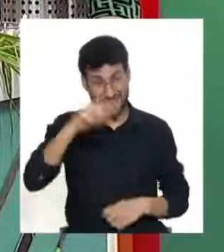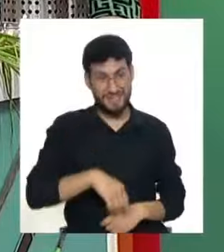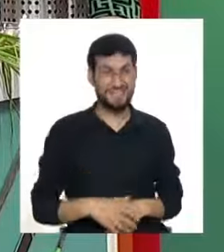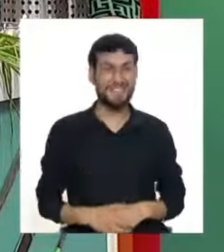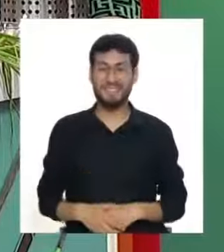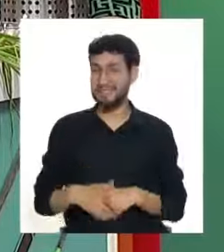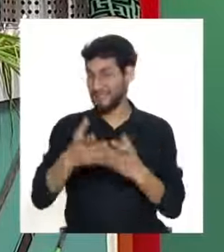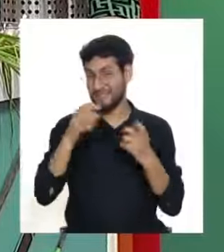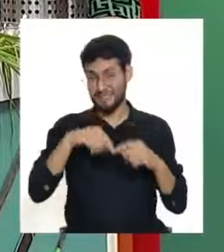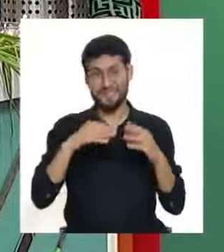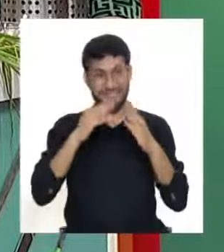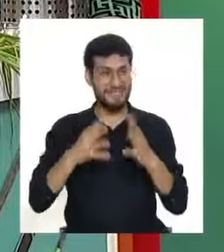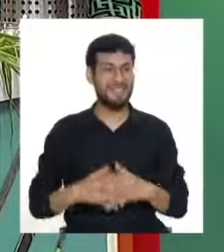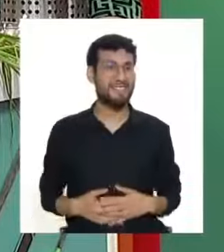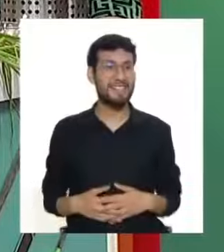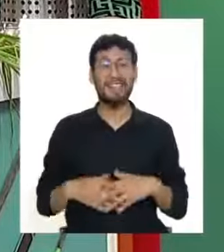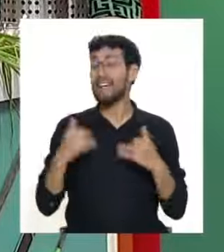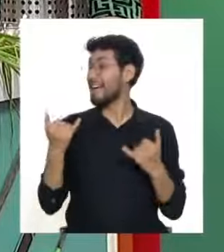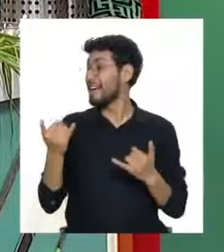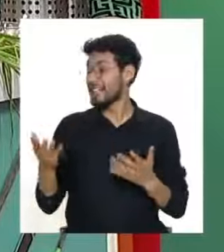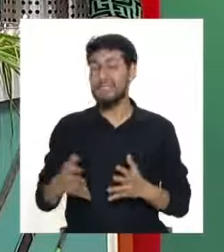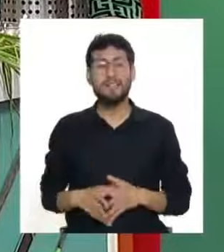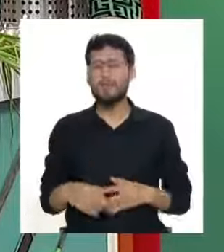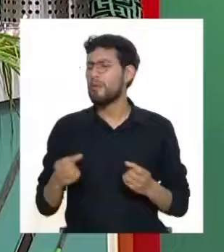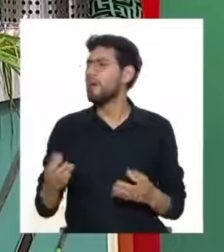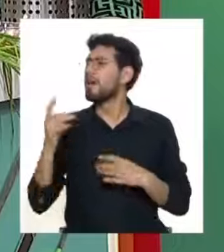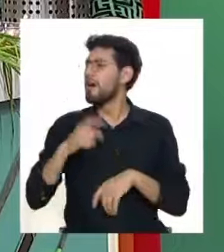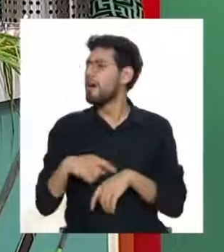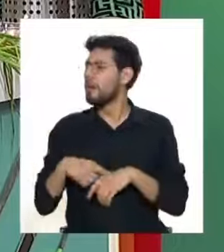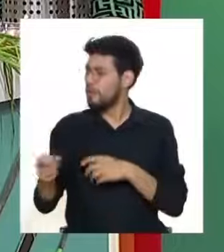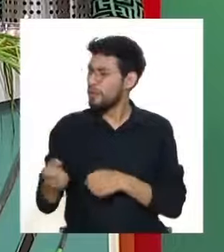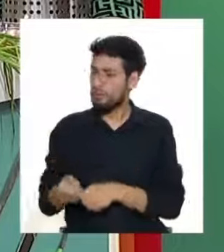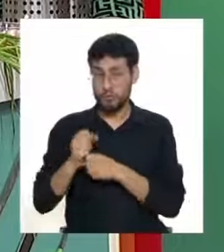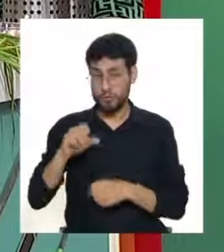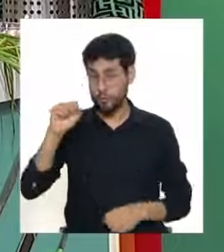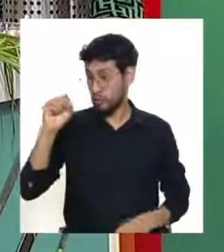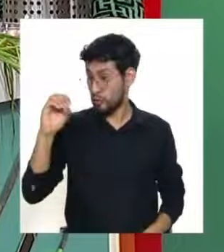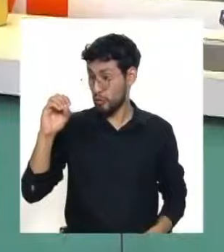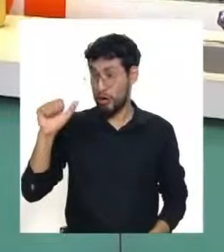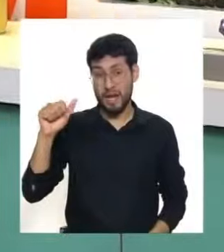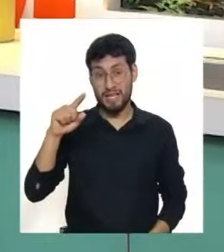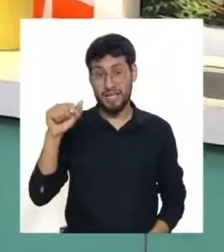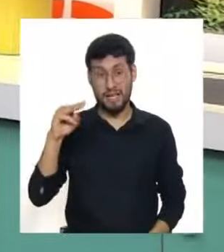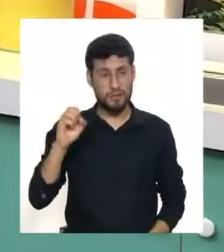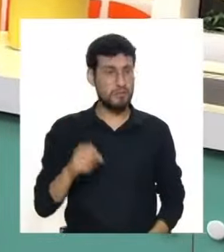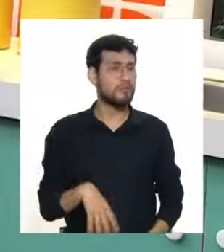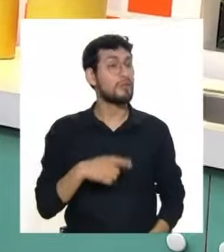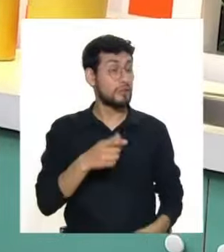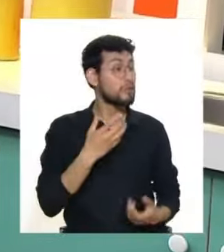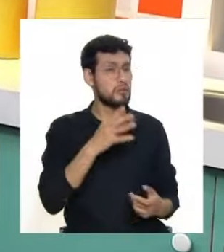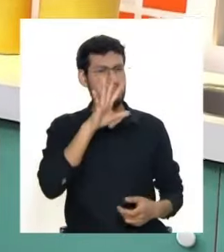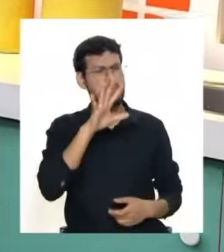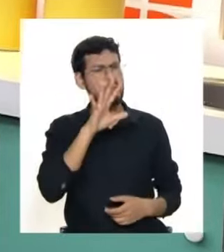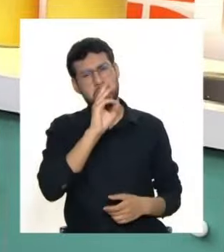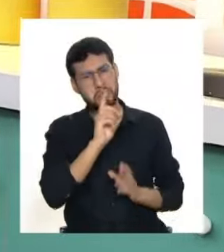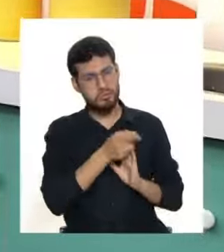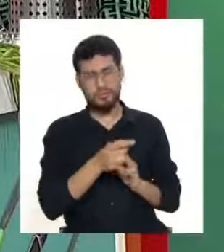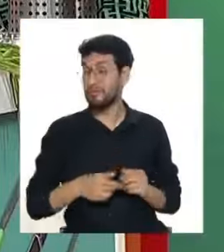Cuando quieras, esta es tu casa. Entonces, Papi Pisu, ¿cuánto tiempo suazamos? ¿Es la palabra correcta? Unos 5 o 6 minutos. Suazar. Sí.